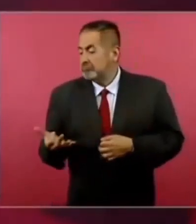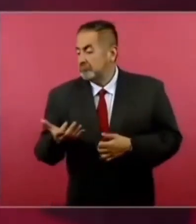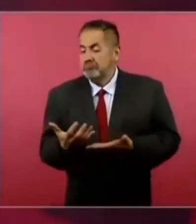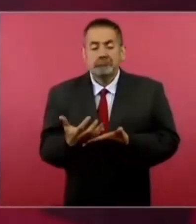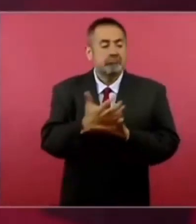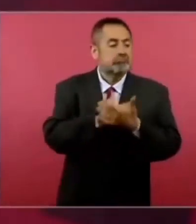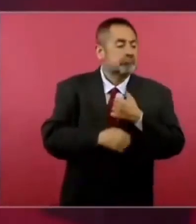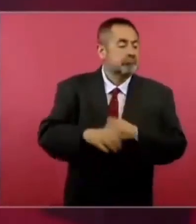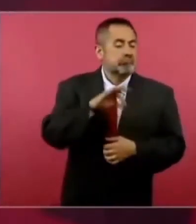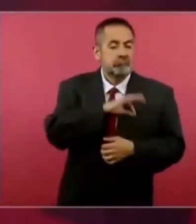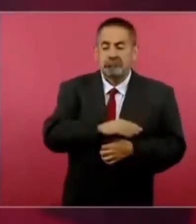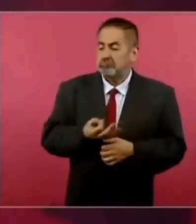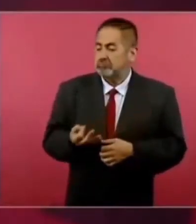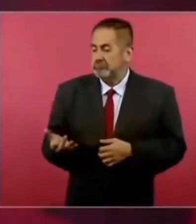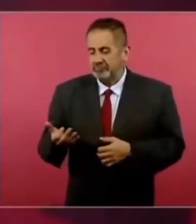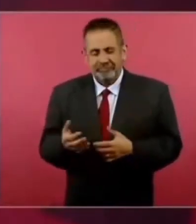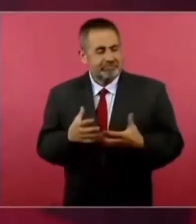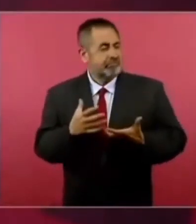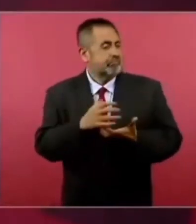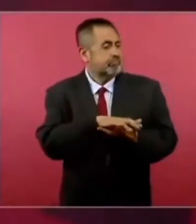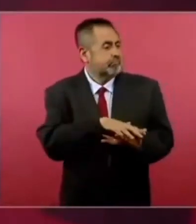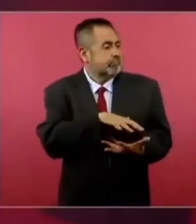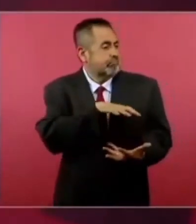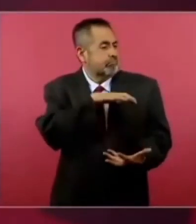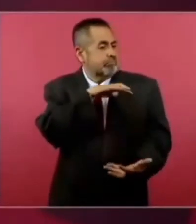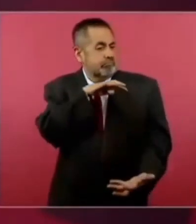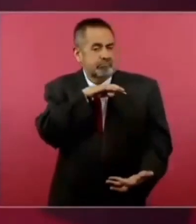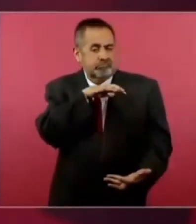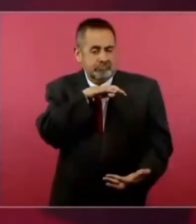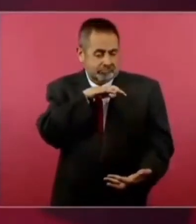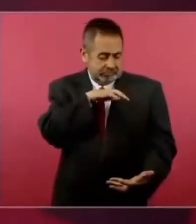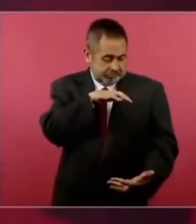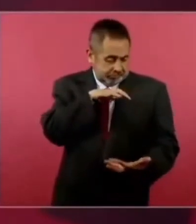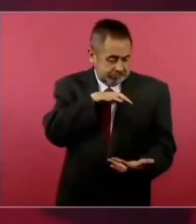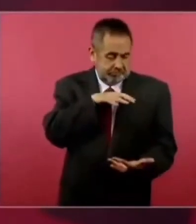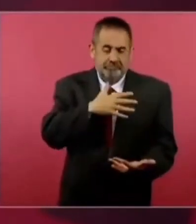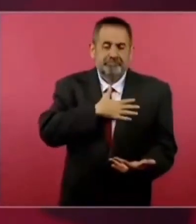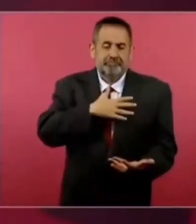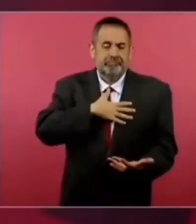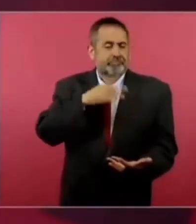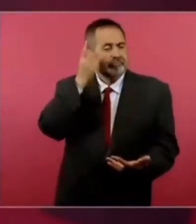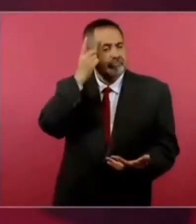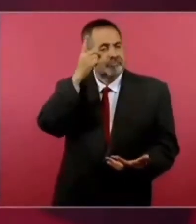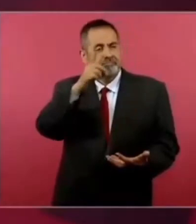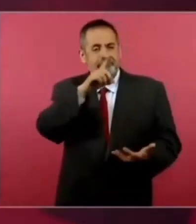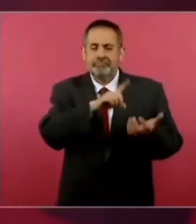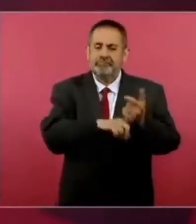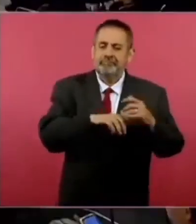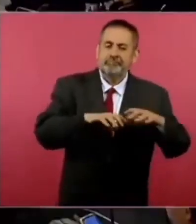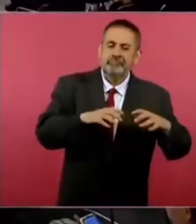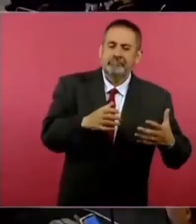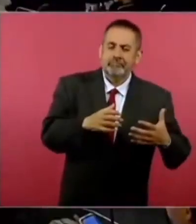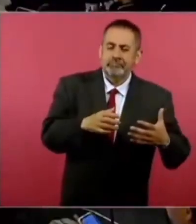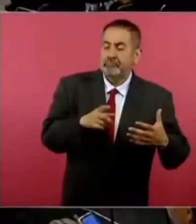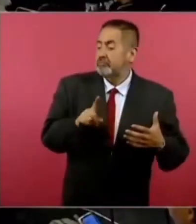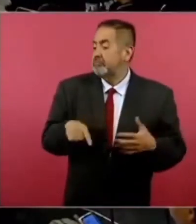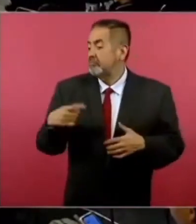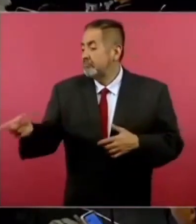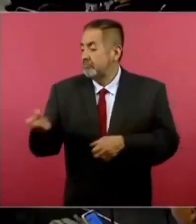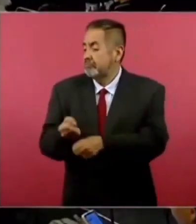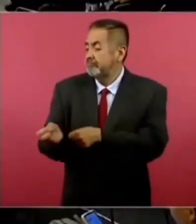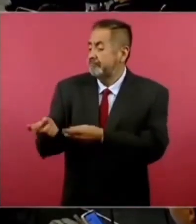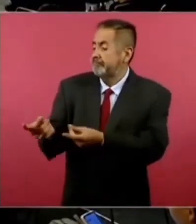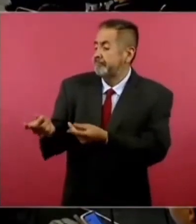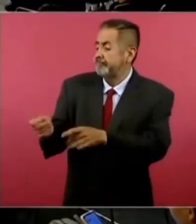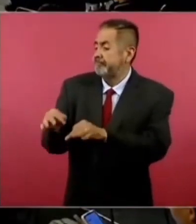y esa plusvalía le quedaba al burgués que explotaba al proletario.